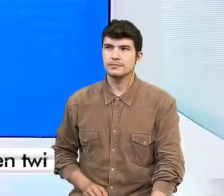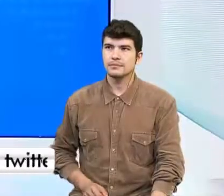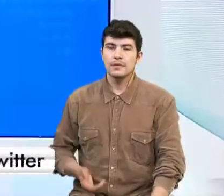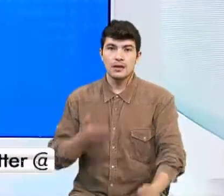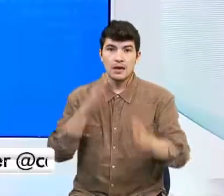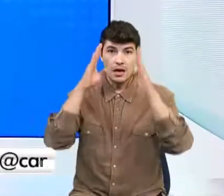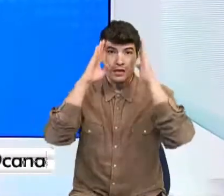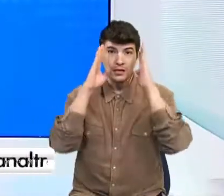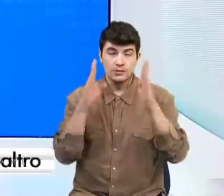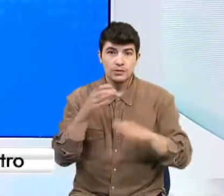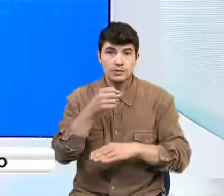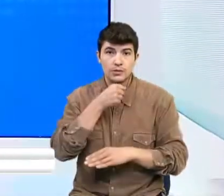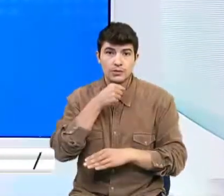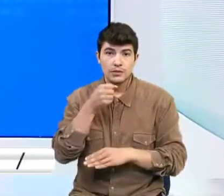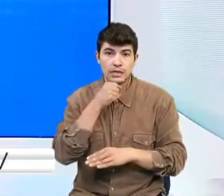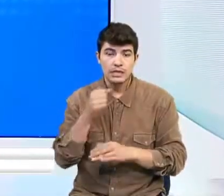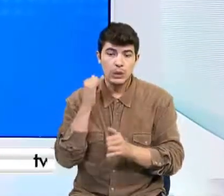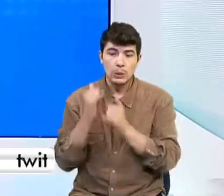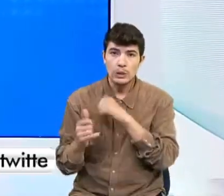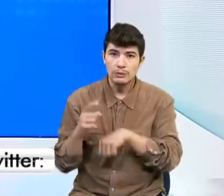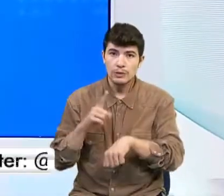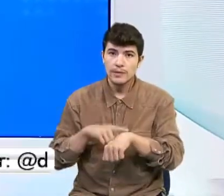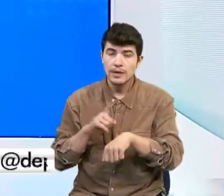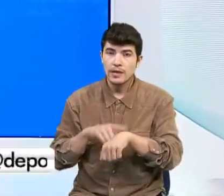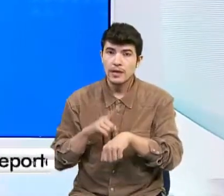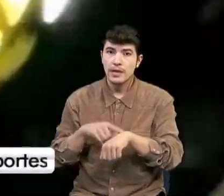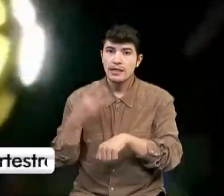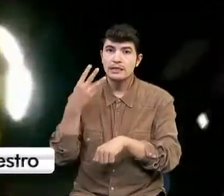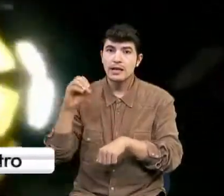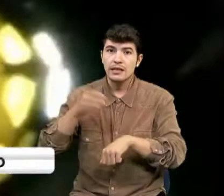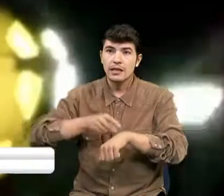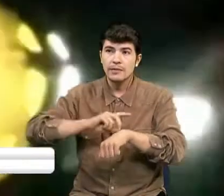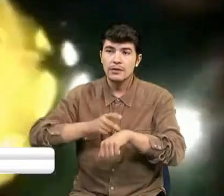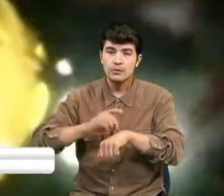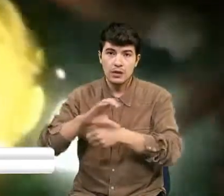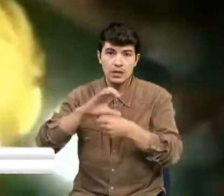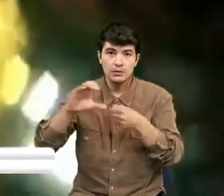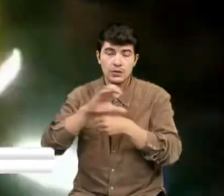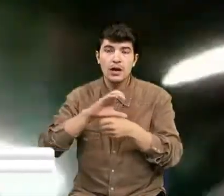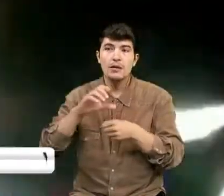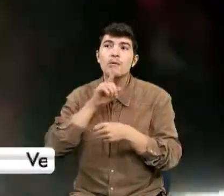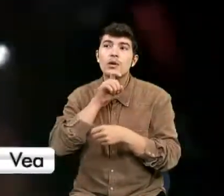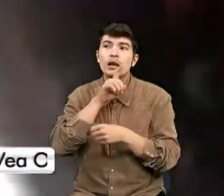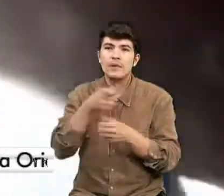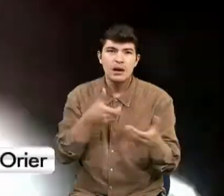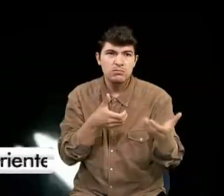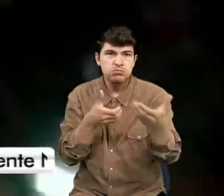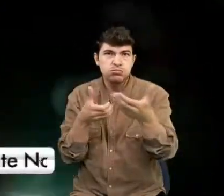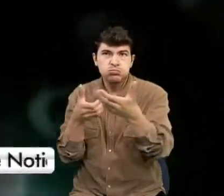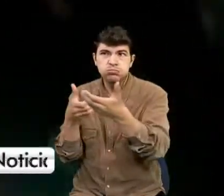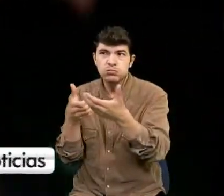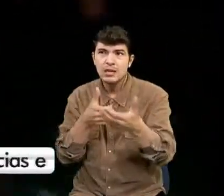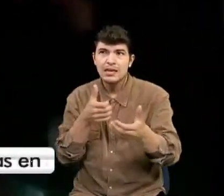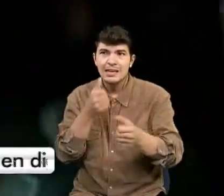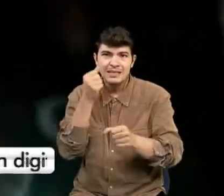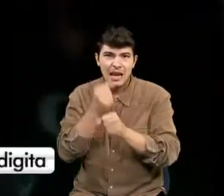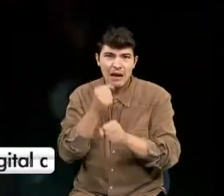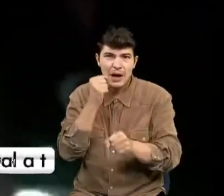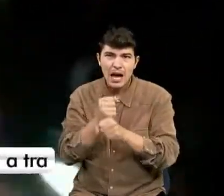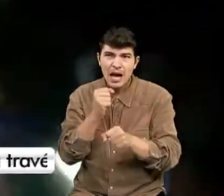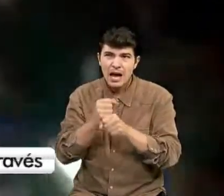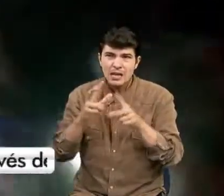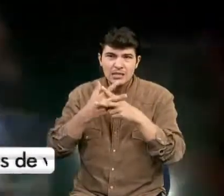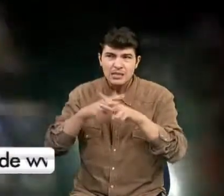Y mucha atención, noticia de última hora. Durante más de 30 minutos, los bomberos de la ciudad de Bucaramanga tuvieron que trabajar con herramientas pesadas